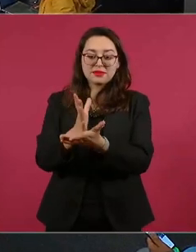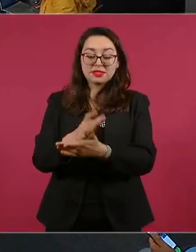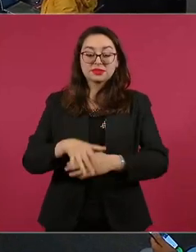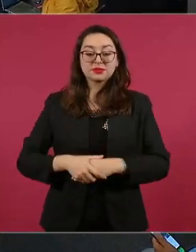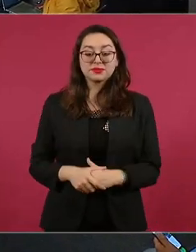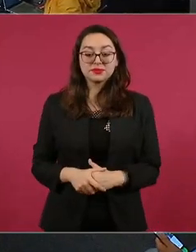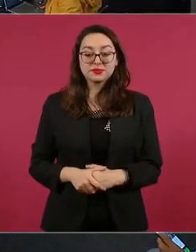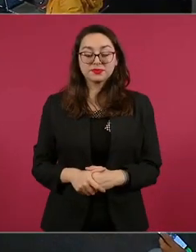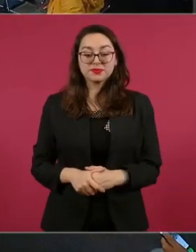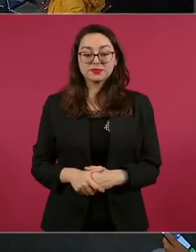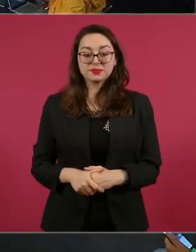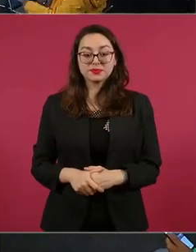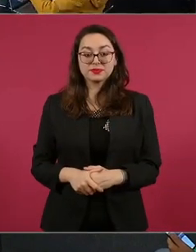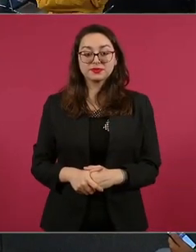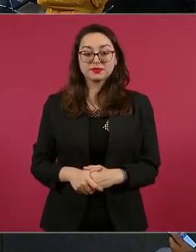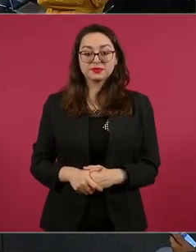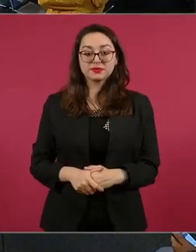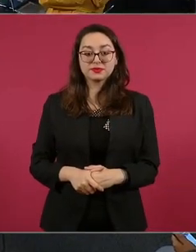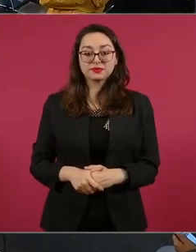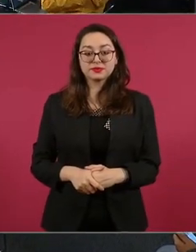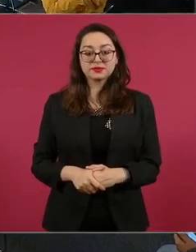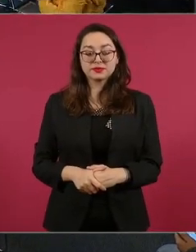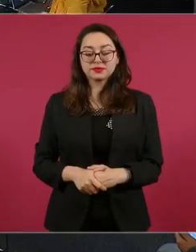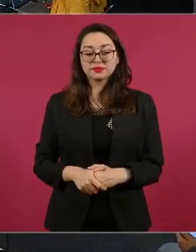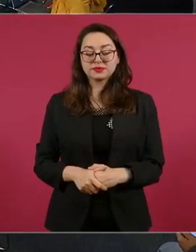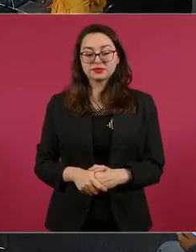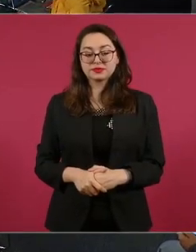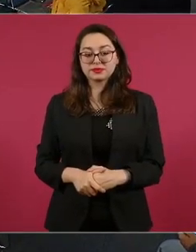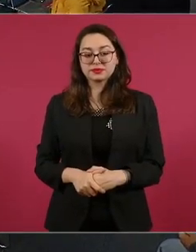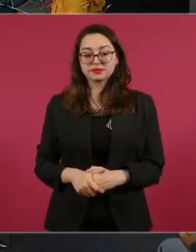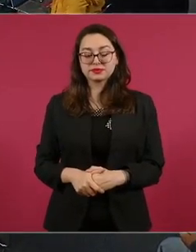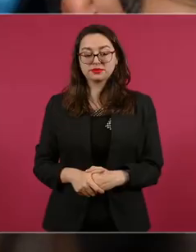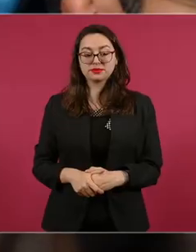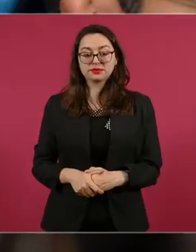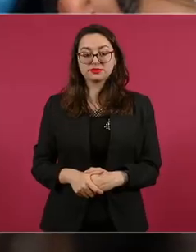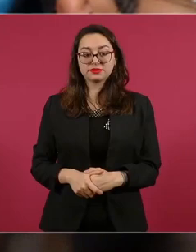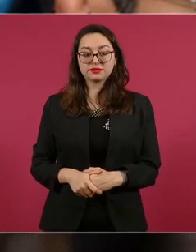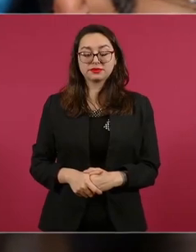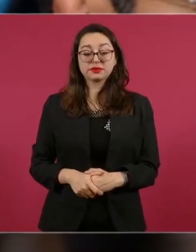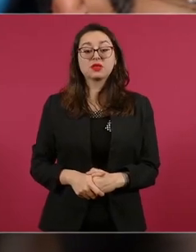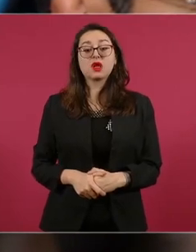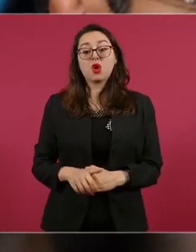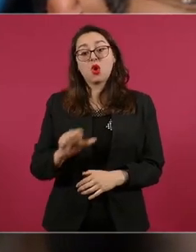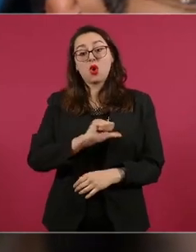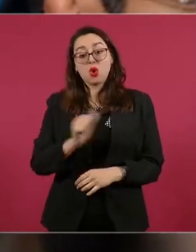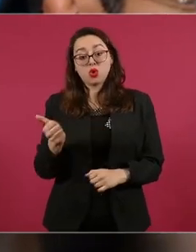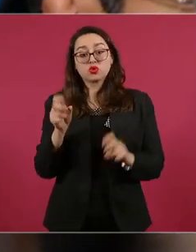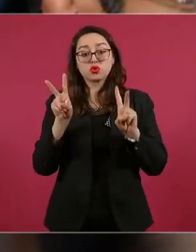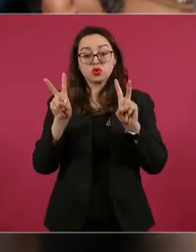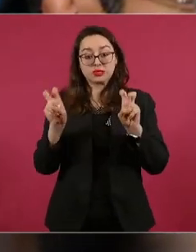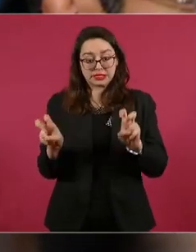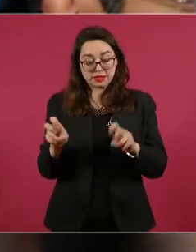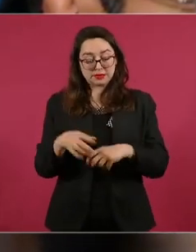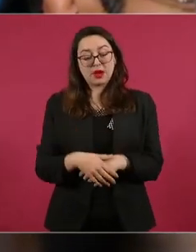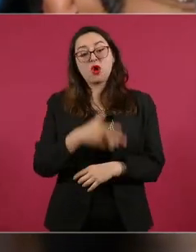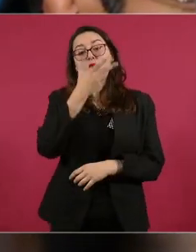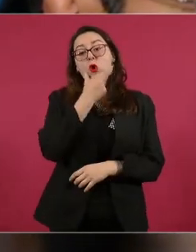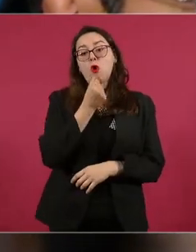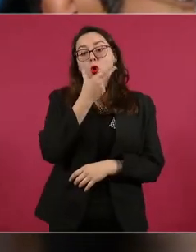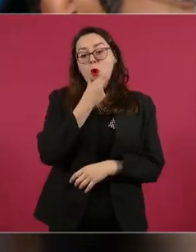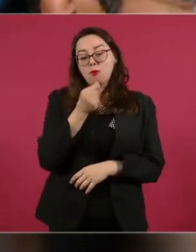Presidente, gracias. En otro tema, lo que tiene que ver con el campo de golf del empresario Ricardo Salinas Pliego y también con el